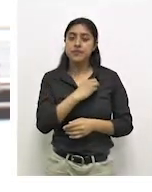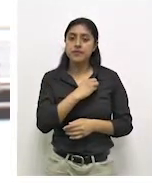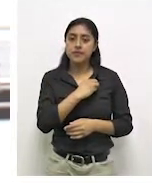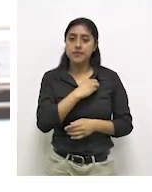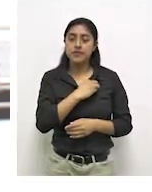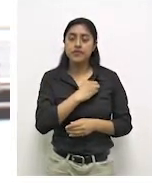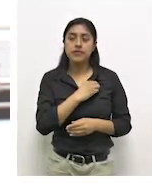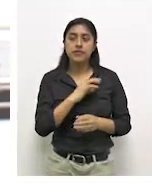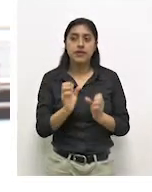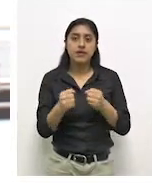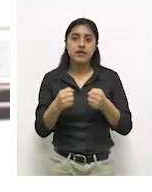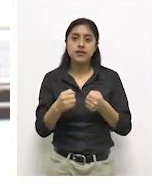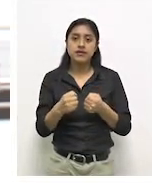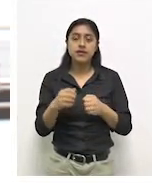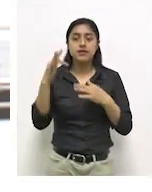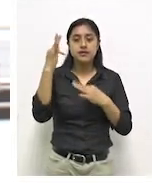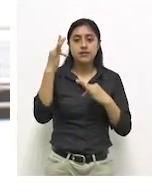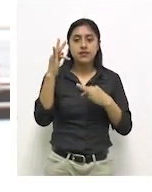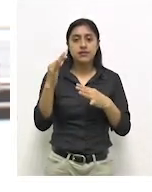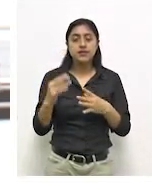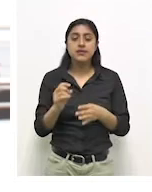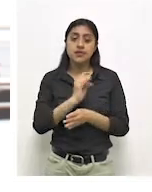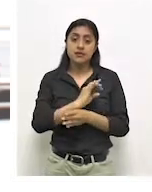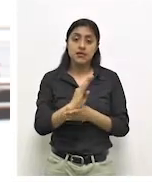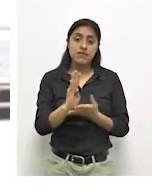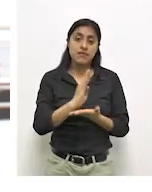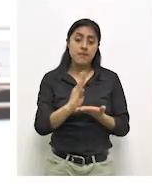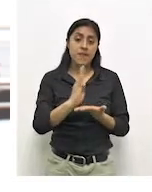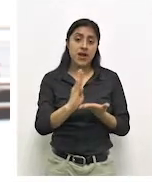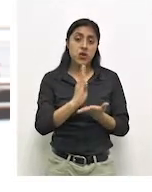gestiones ante instituciones bancarias